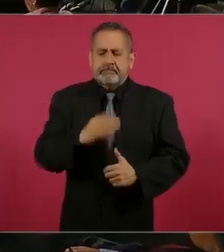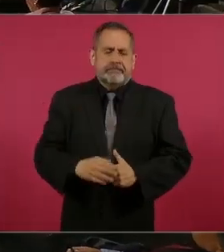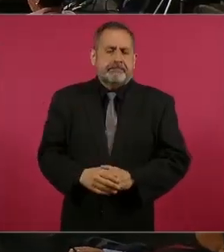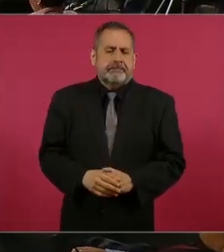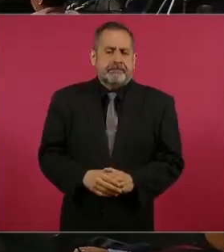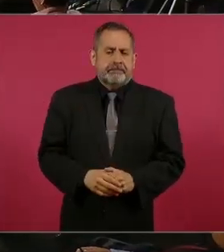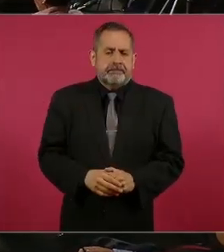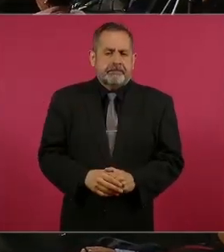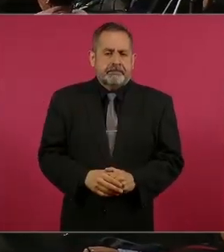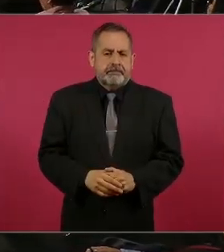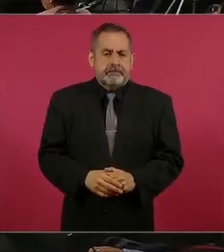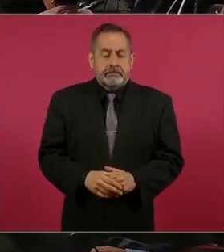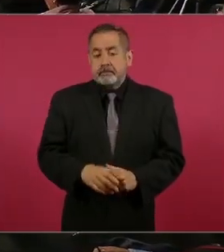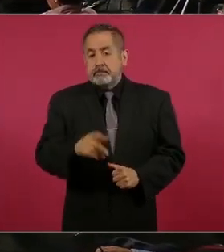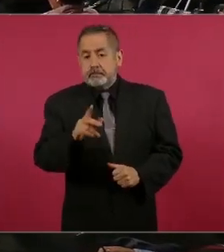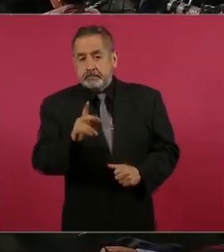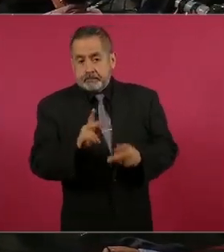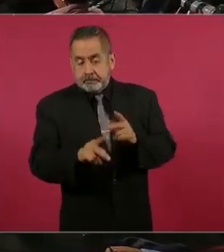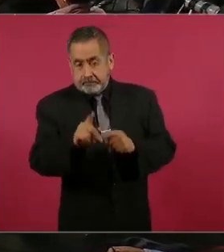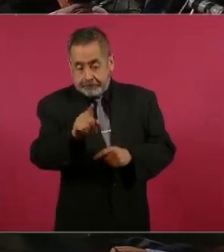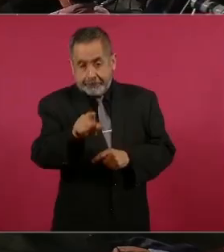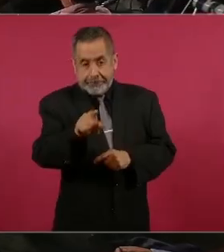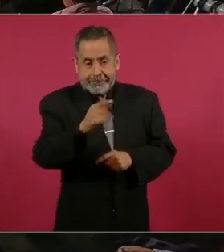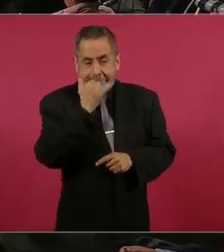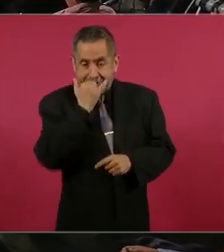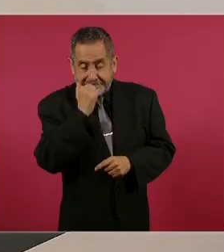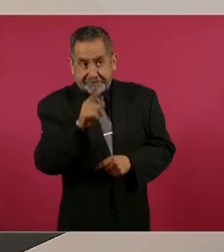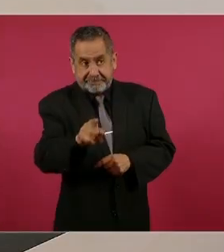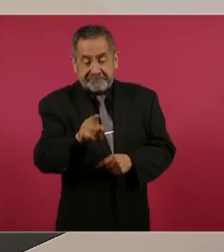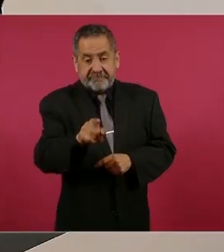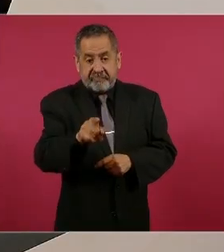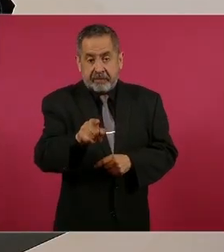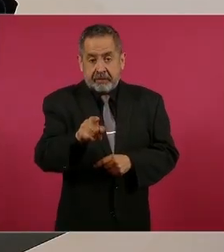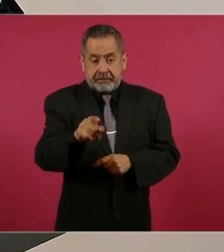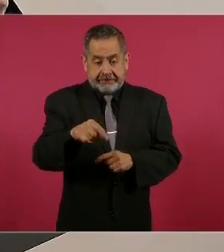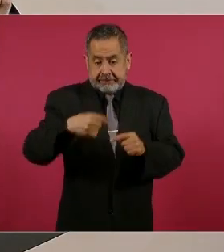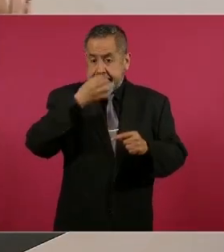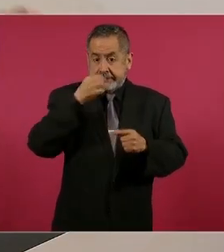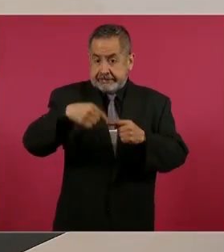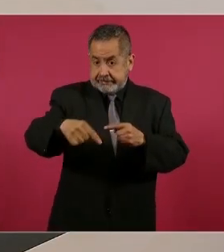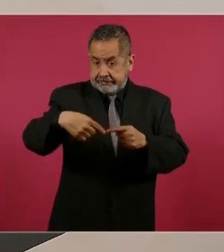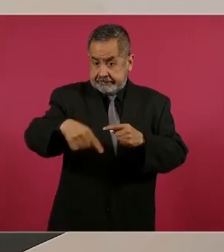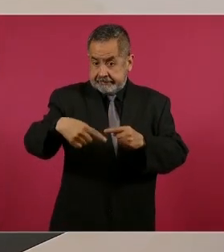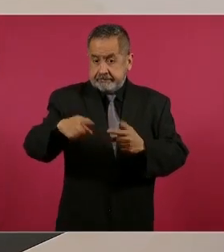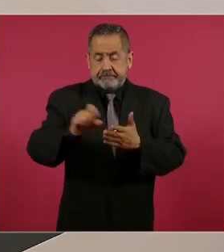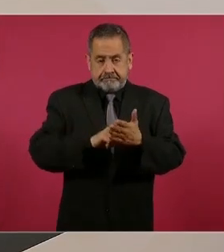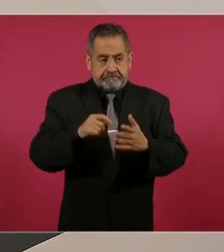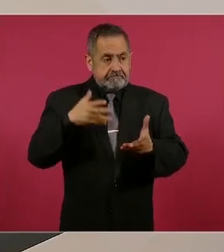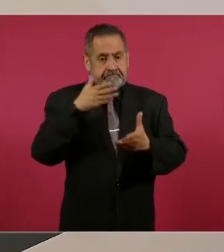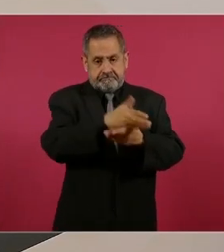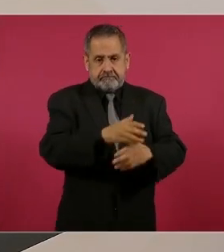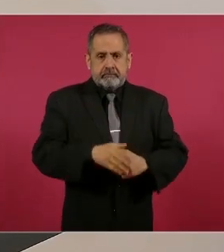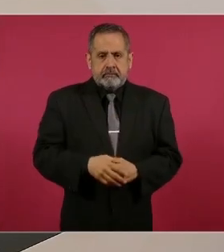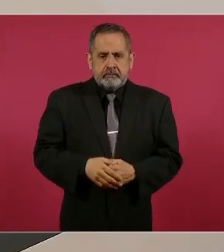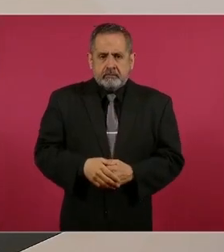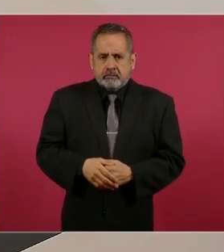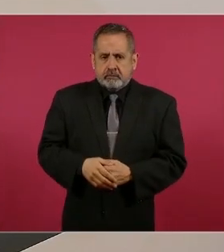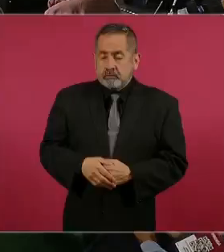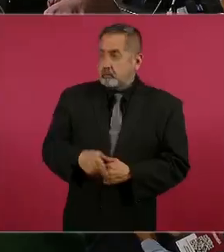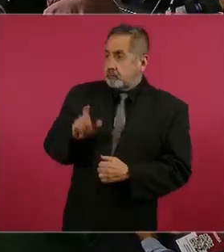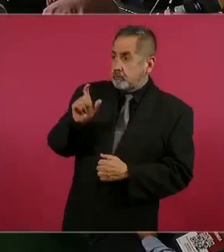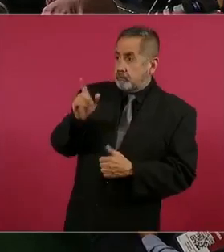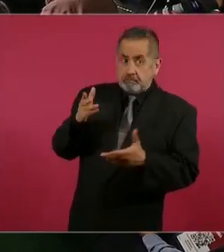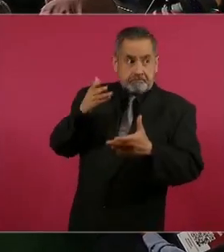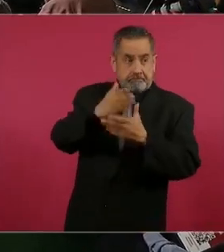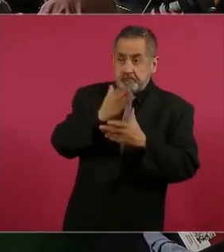Presidente, bueno, además… Esto es, perdón, es a finales de este mes. ¿Cuándo va para Sonora? Sí, se va a firmar